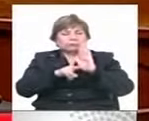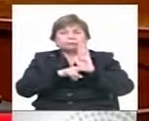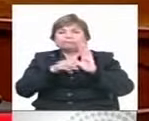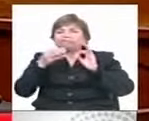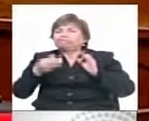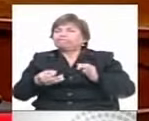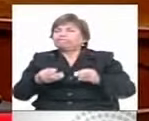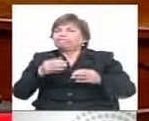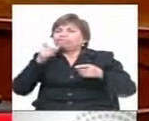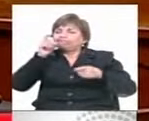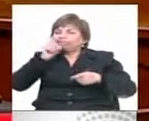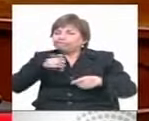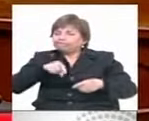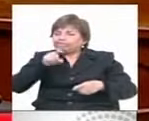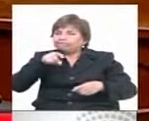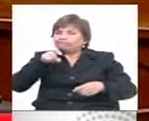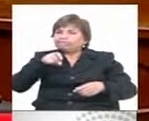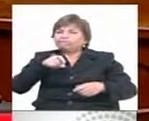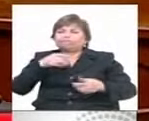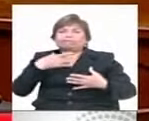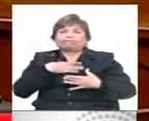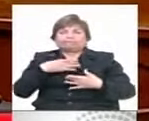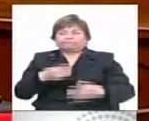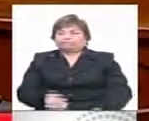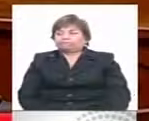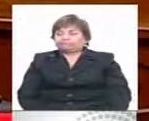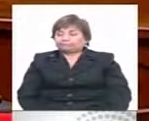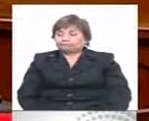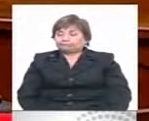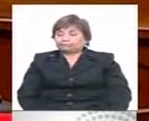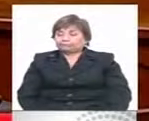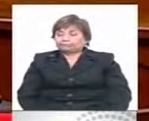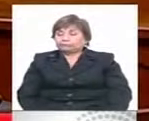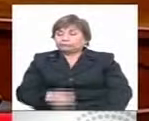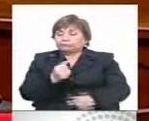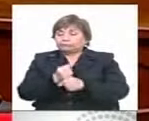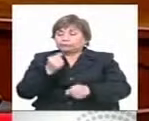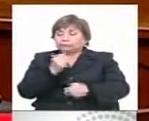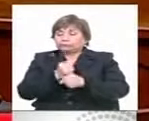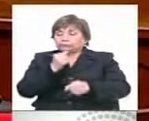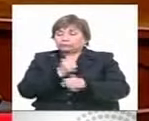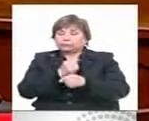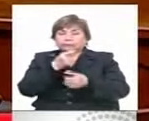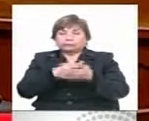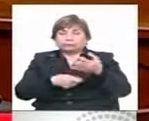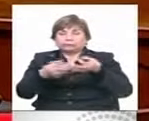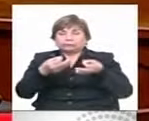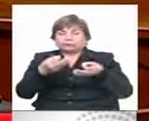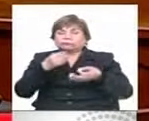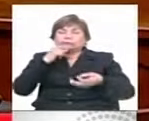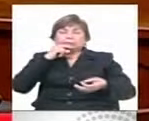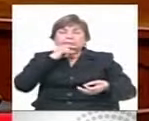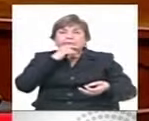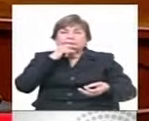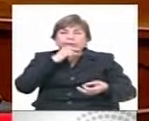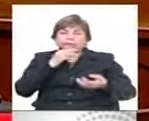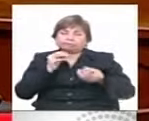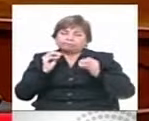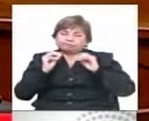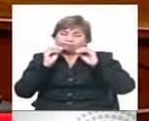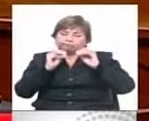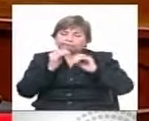en cuenta sus necesidades, intereses y su voz. Trabajaremos por el desarrollo económico de las mujeres, aportando